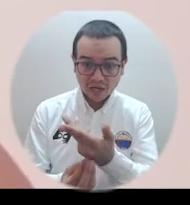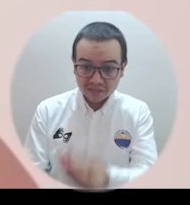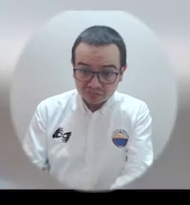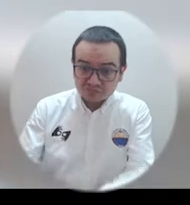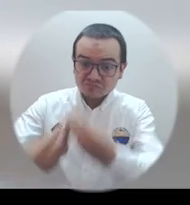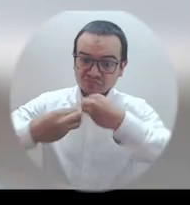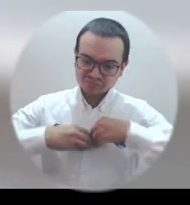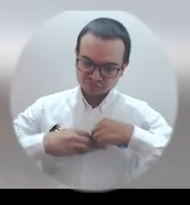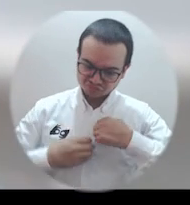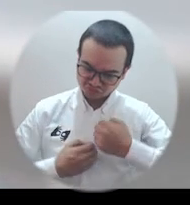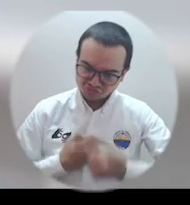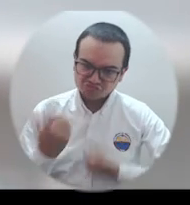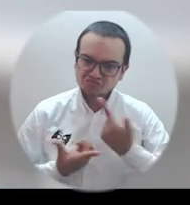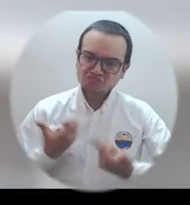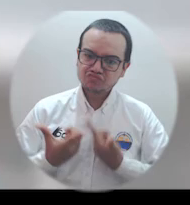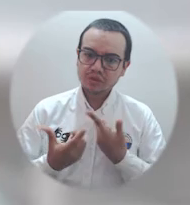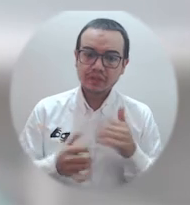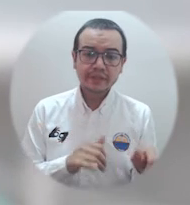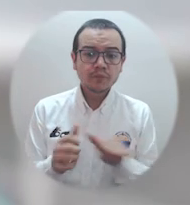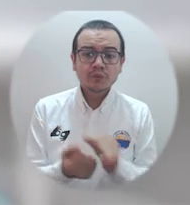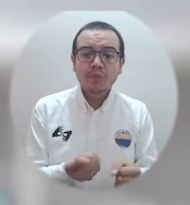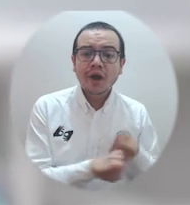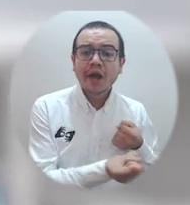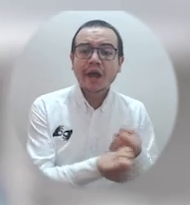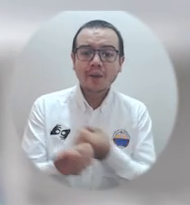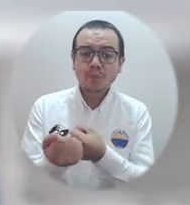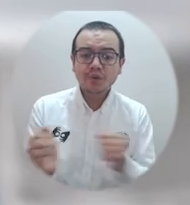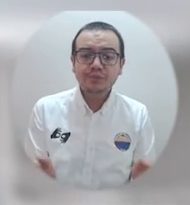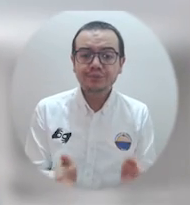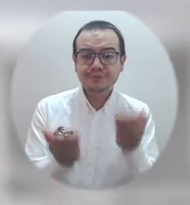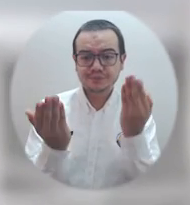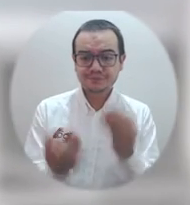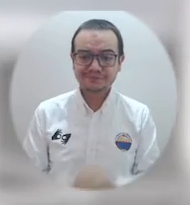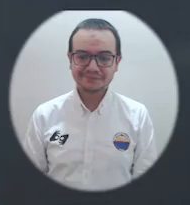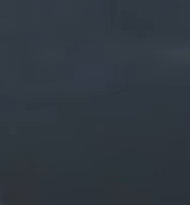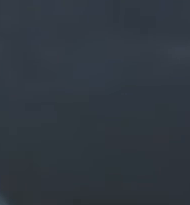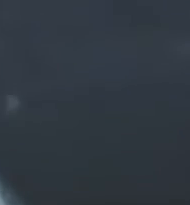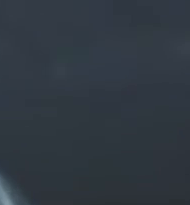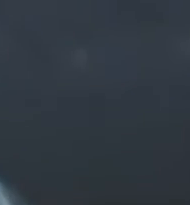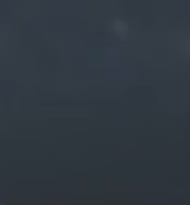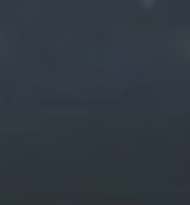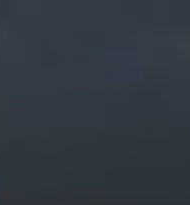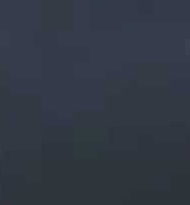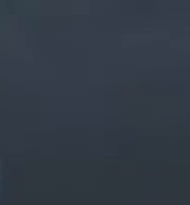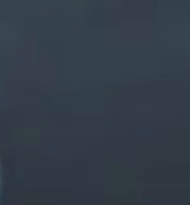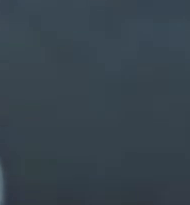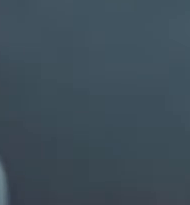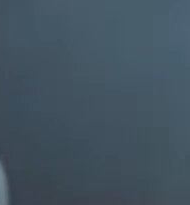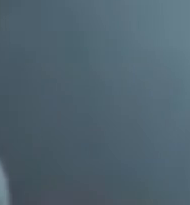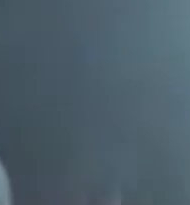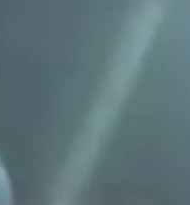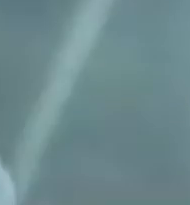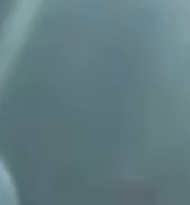podemos cambiar muchas cosas, podemos contribuir y dar un granito de arena, por lo menos en este tiempo de confinamiento. Creo